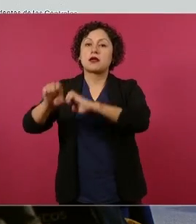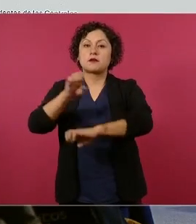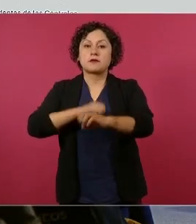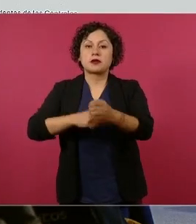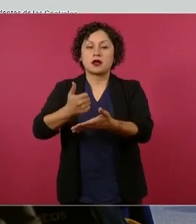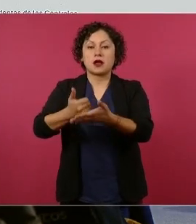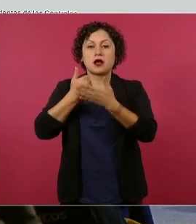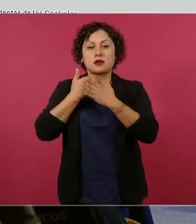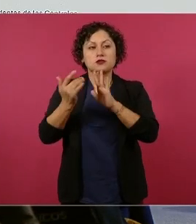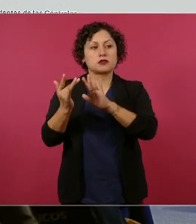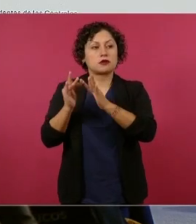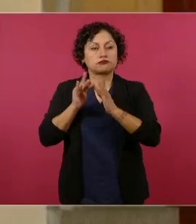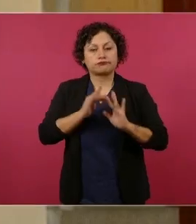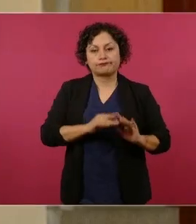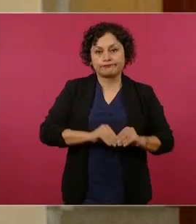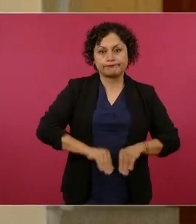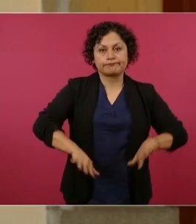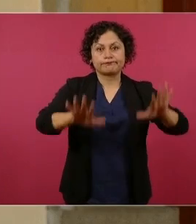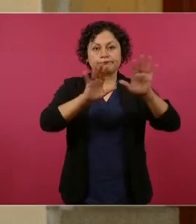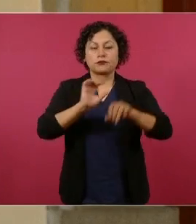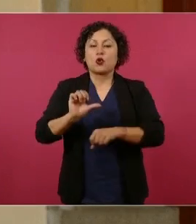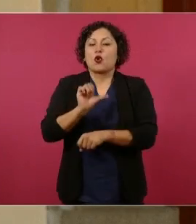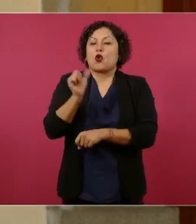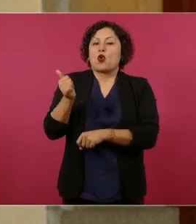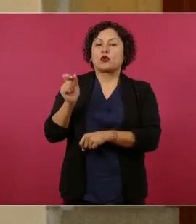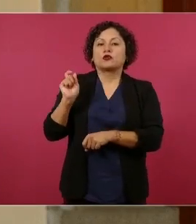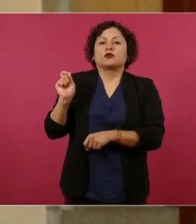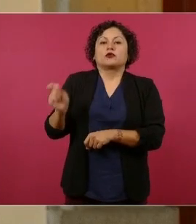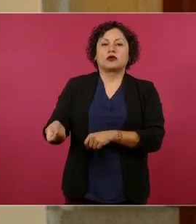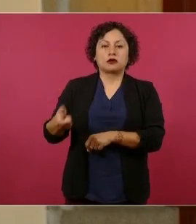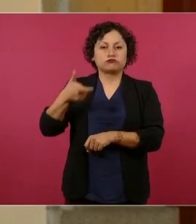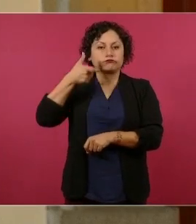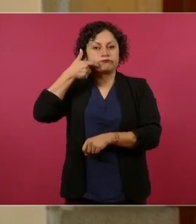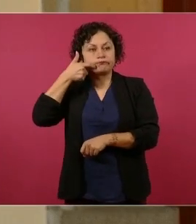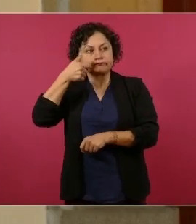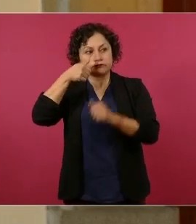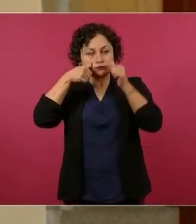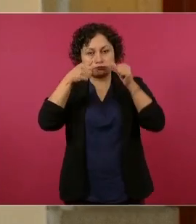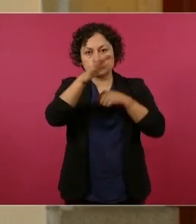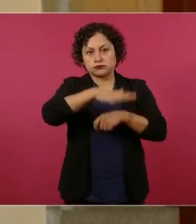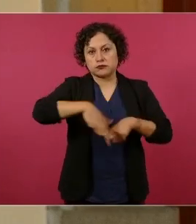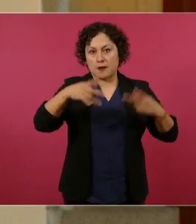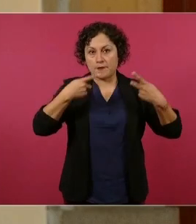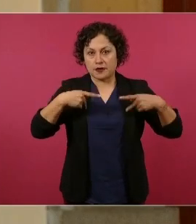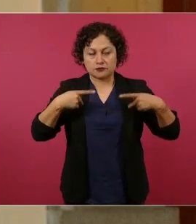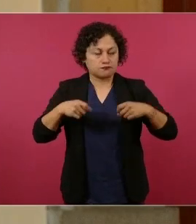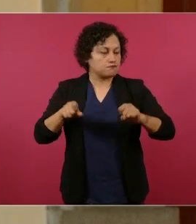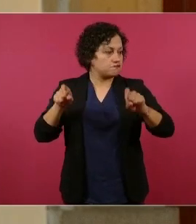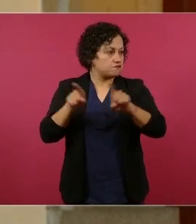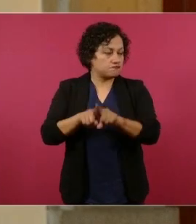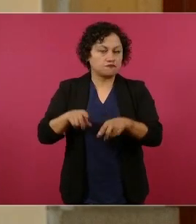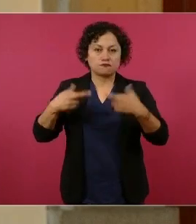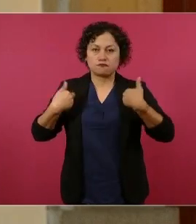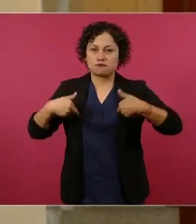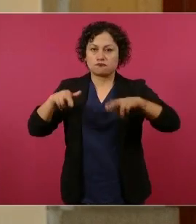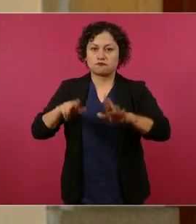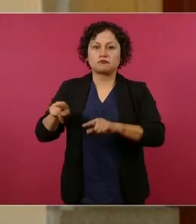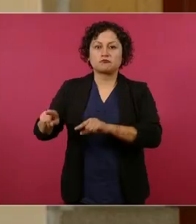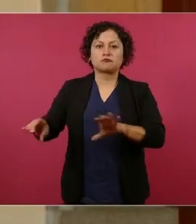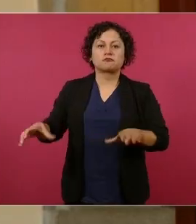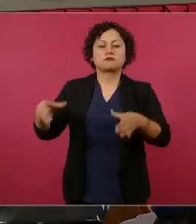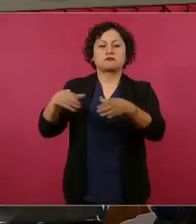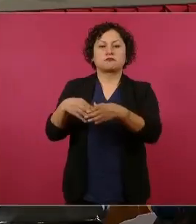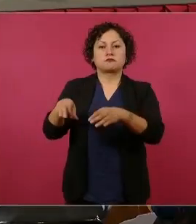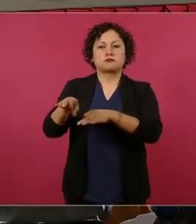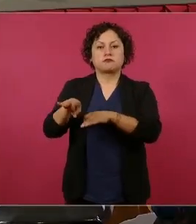distribución, la sección de cobranza y atención al cliente con suministro básico, nuestra filial de CFE Energía, que es la encargada